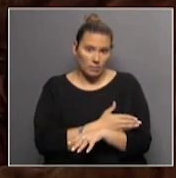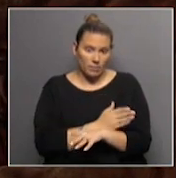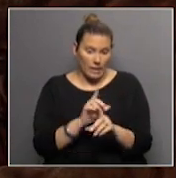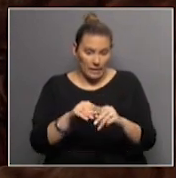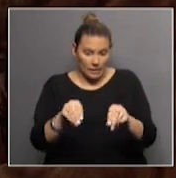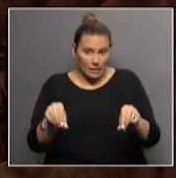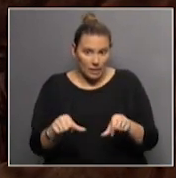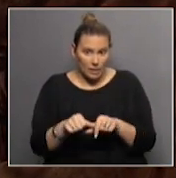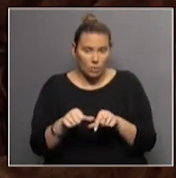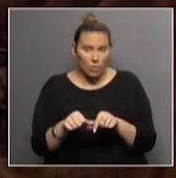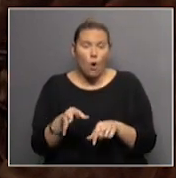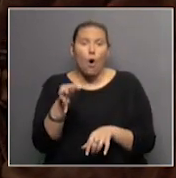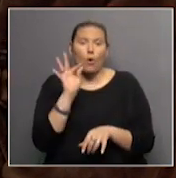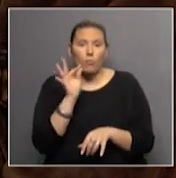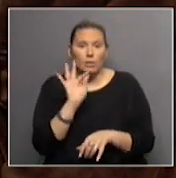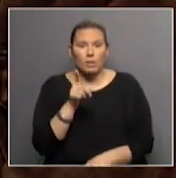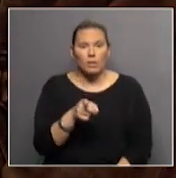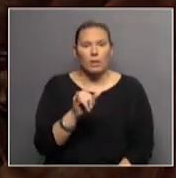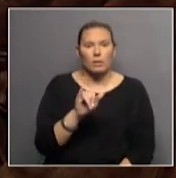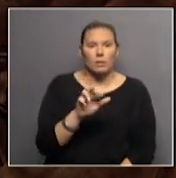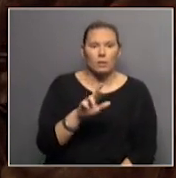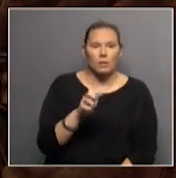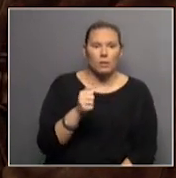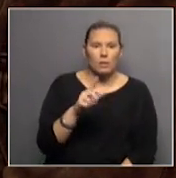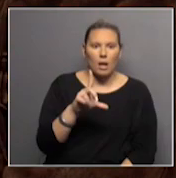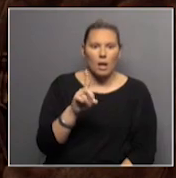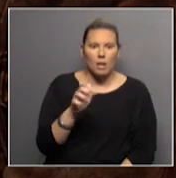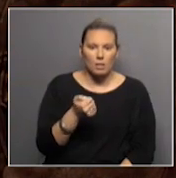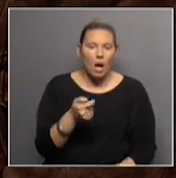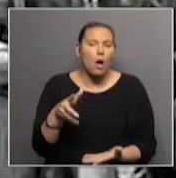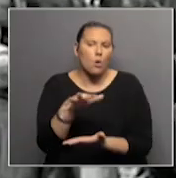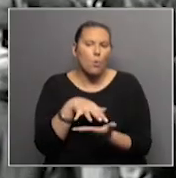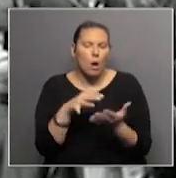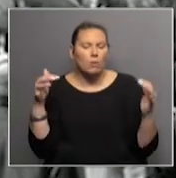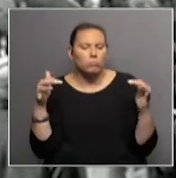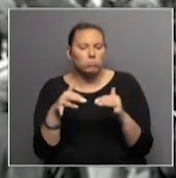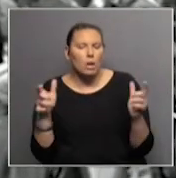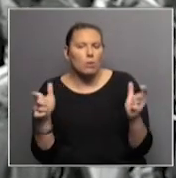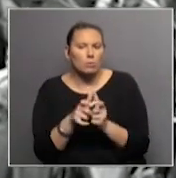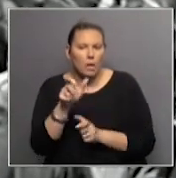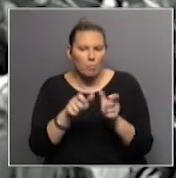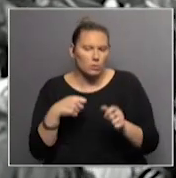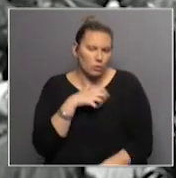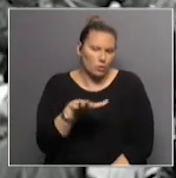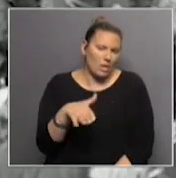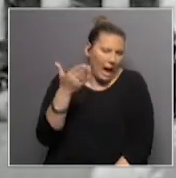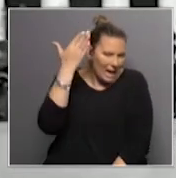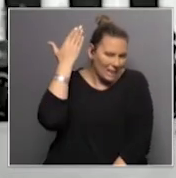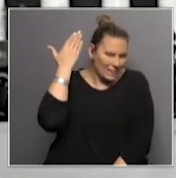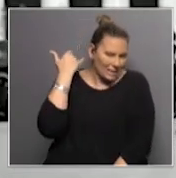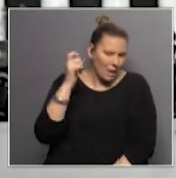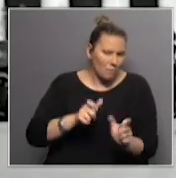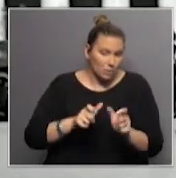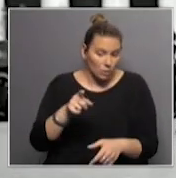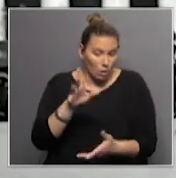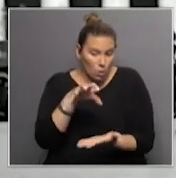terreno, existía la confitería La Giralda, que era una confitería donde se reunía la sociedad de Montevideo de aquellos años. En